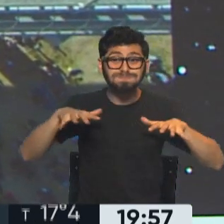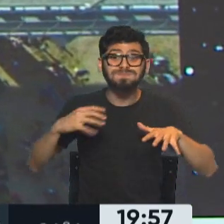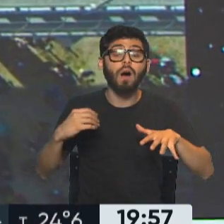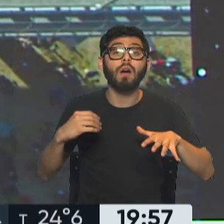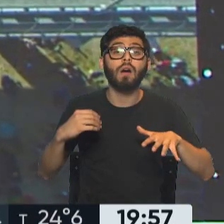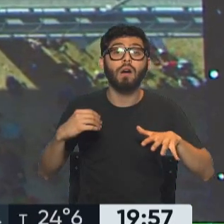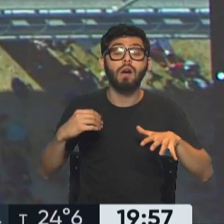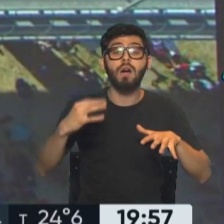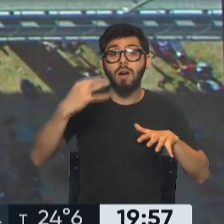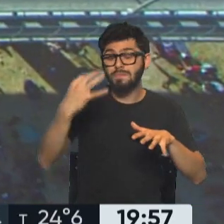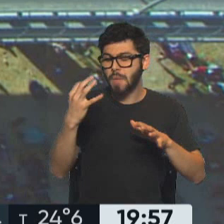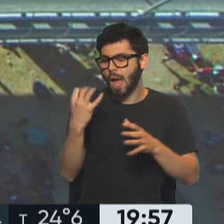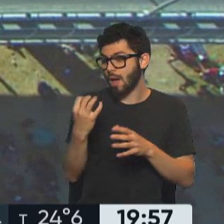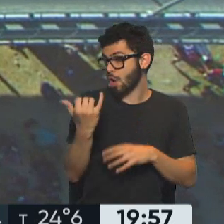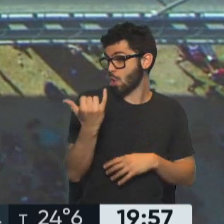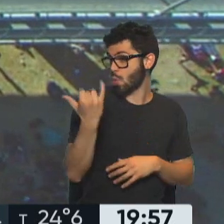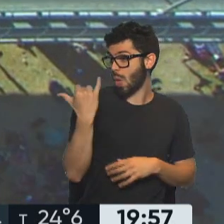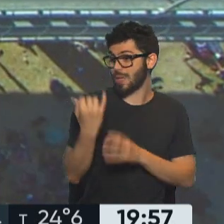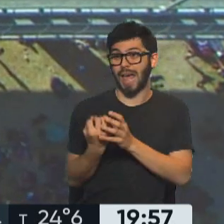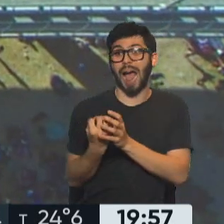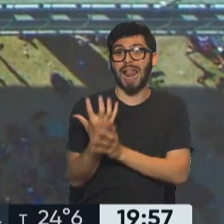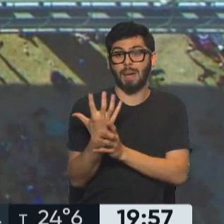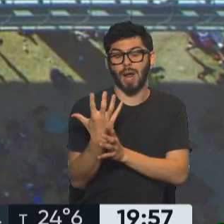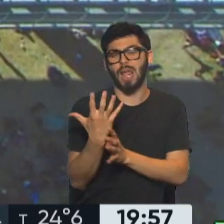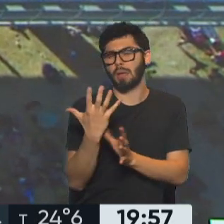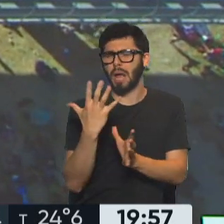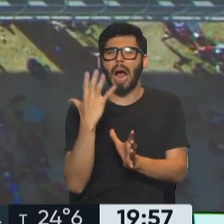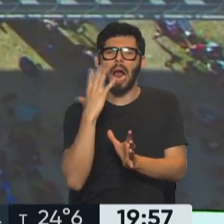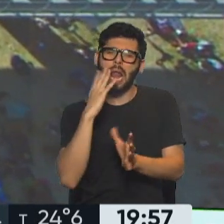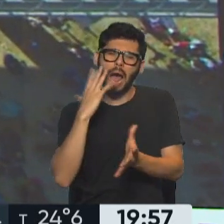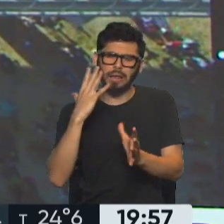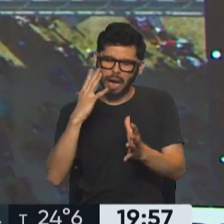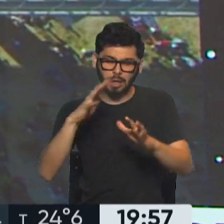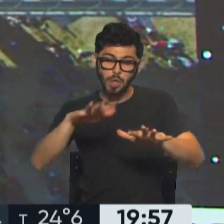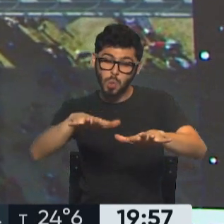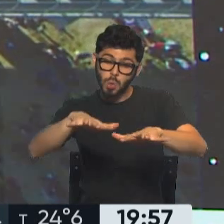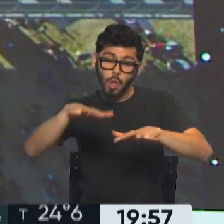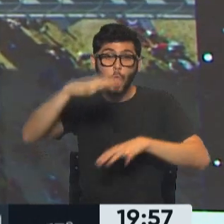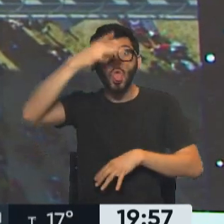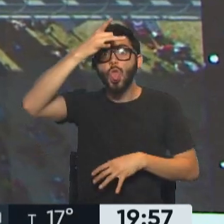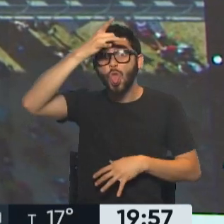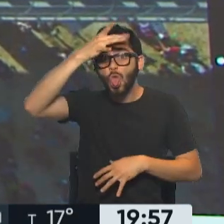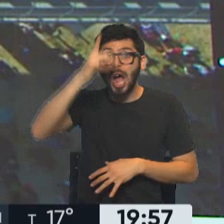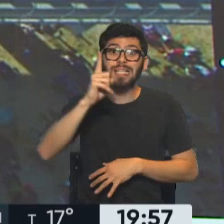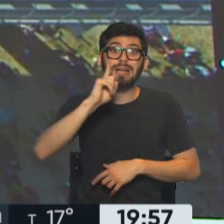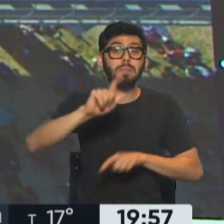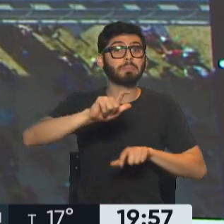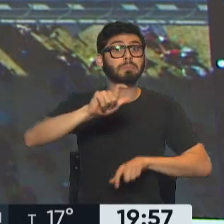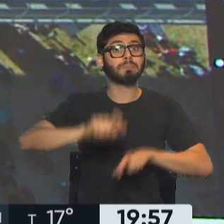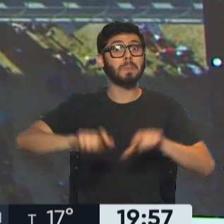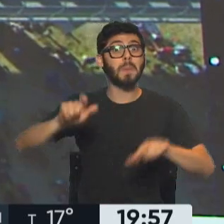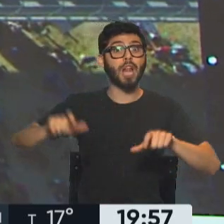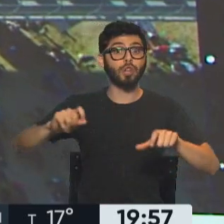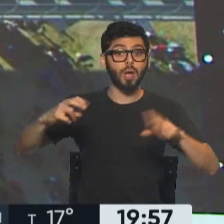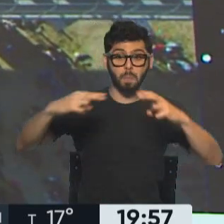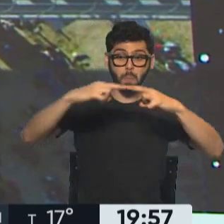todo en la mañana del día jueves. Ya para la tarde estábamos hablando de unas 12.000 personas que estaban en el puente